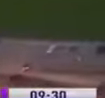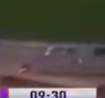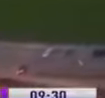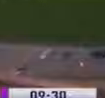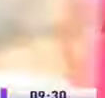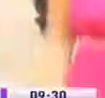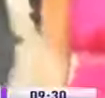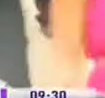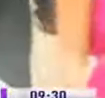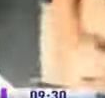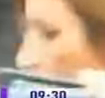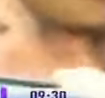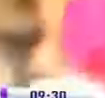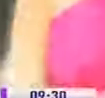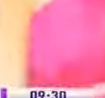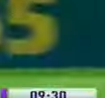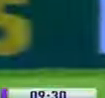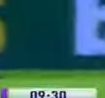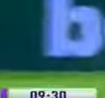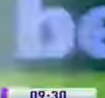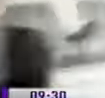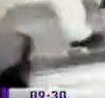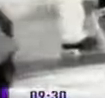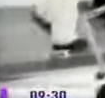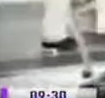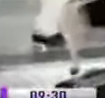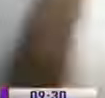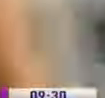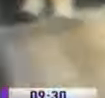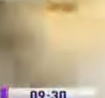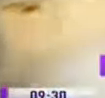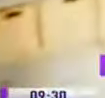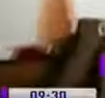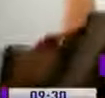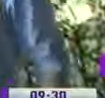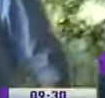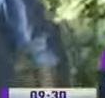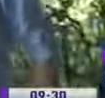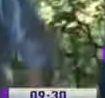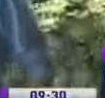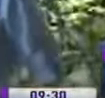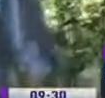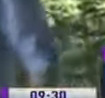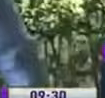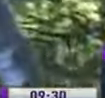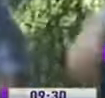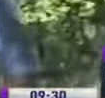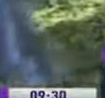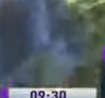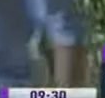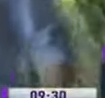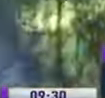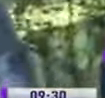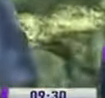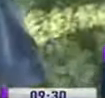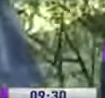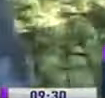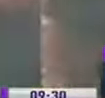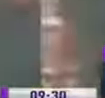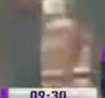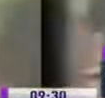dar. Y además, tras varios roces con la prensa, el cantante David Bustamante protagonizó un altercado con